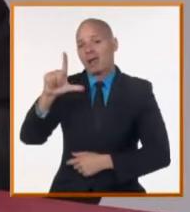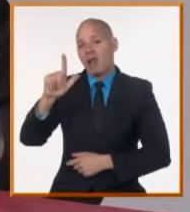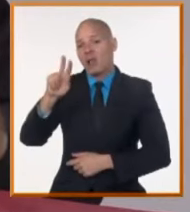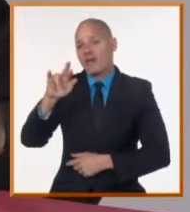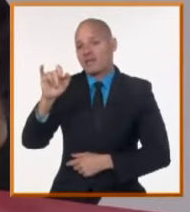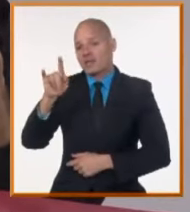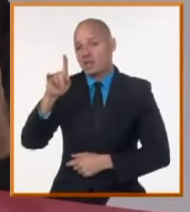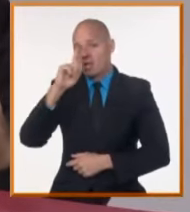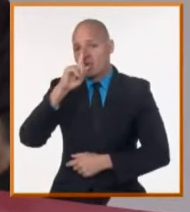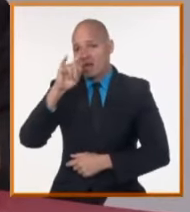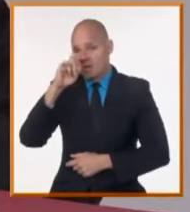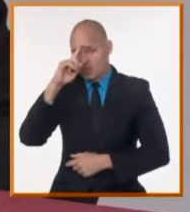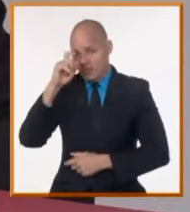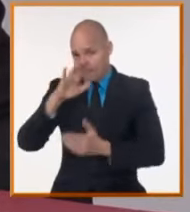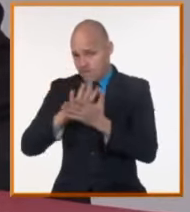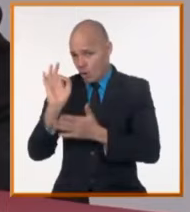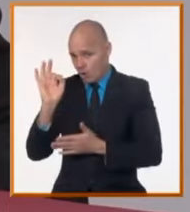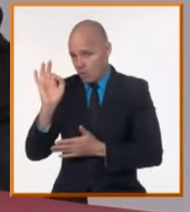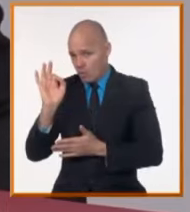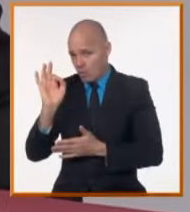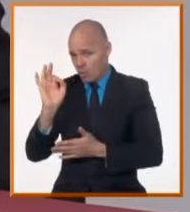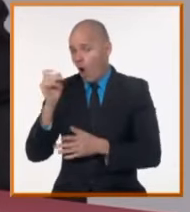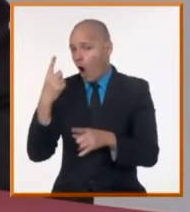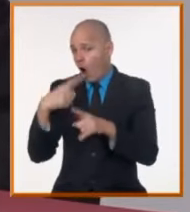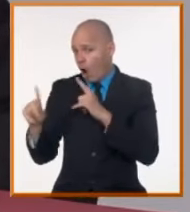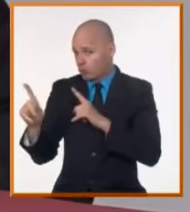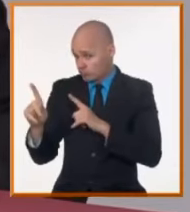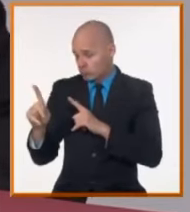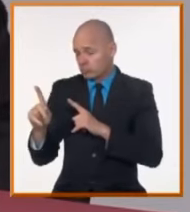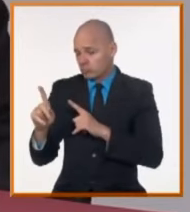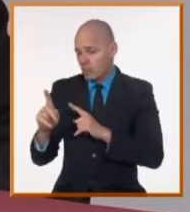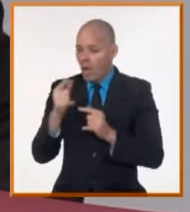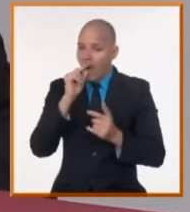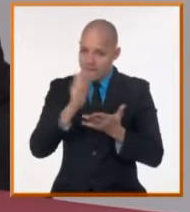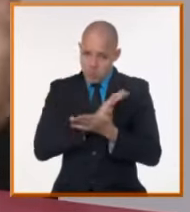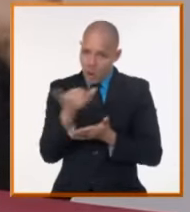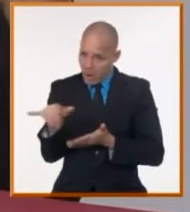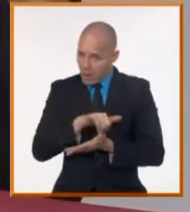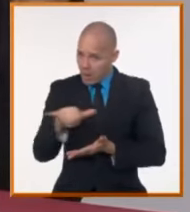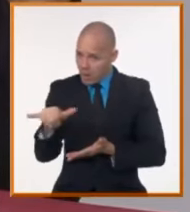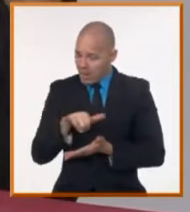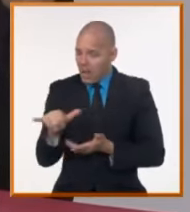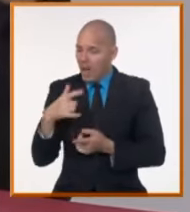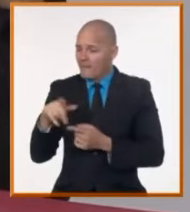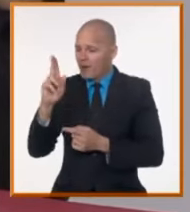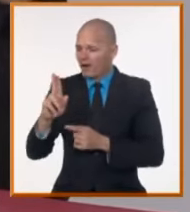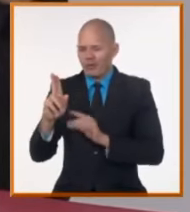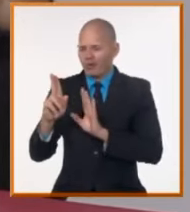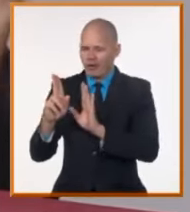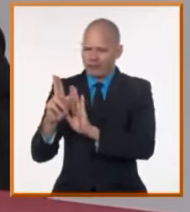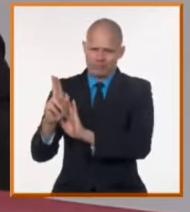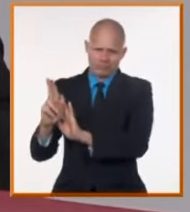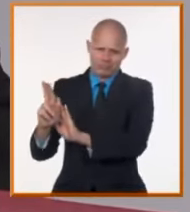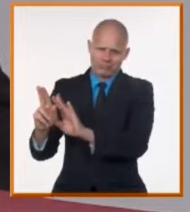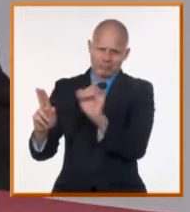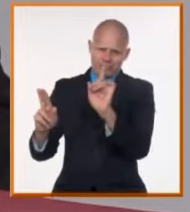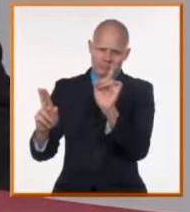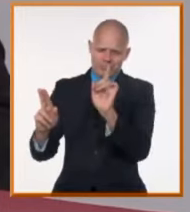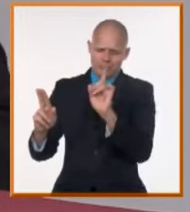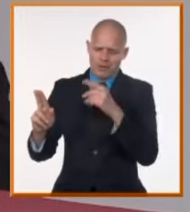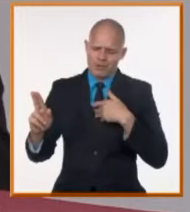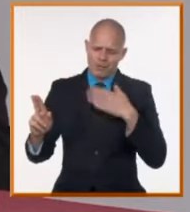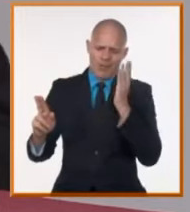resistir una guerra en los mares con Inglaterra. Y que Washington, era la potencia más grande del mundo. Y